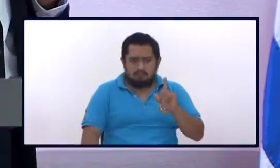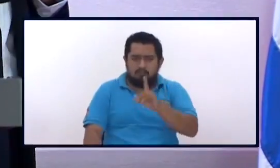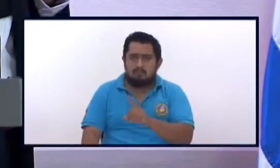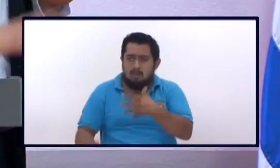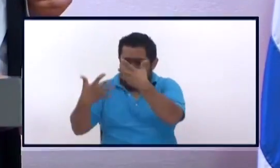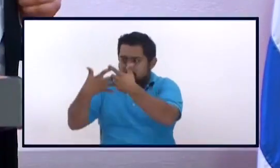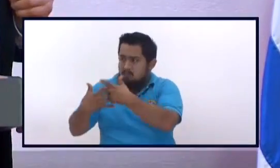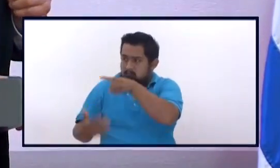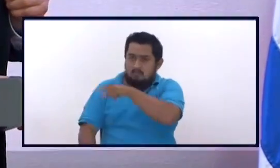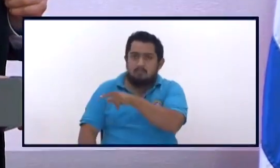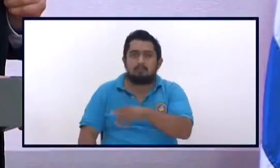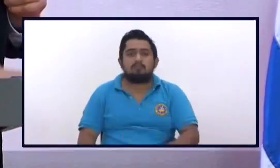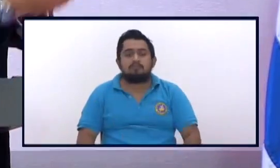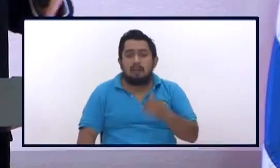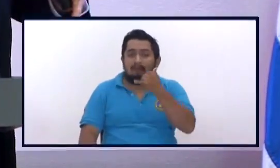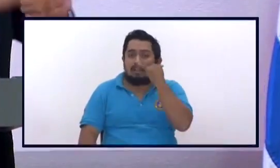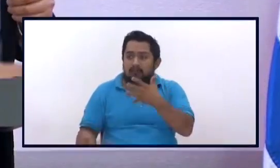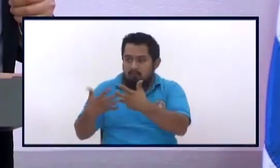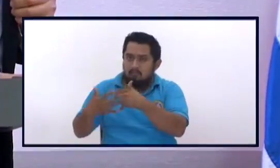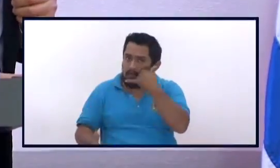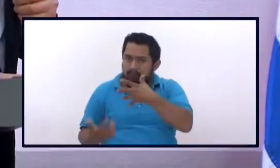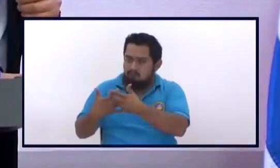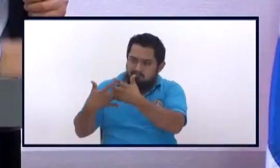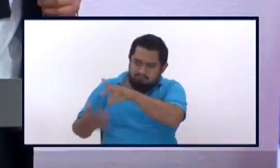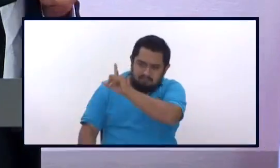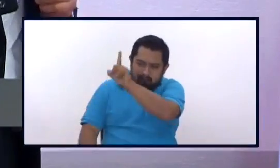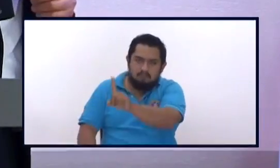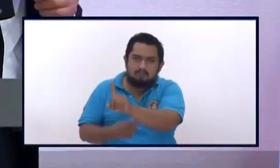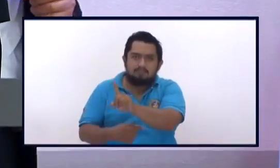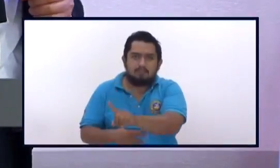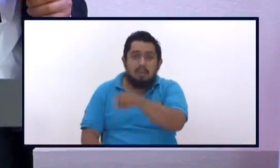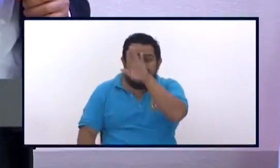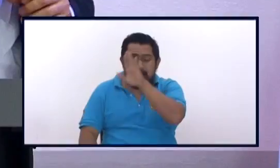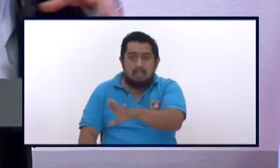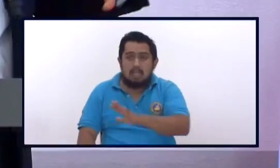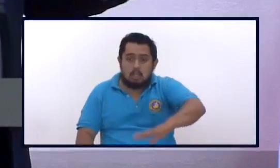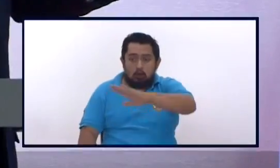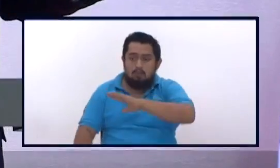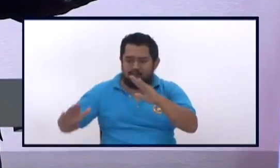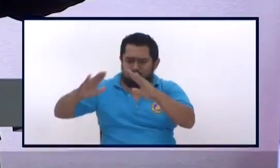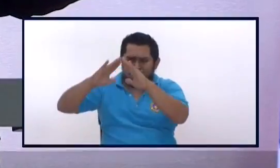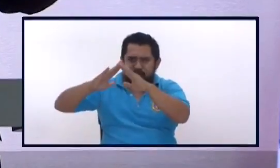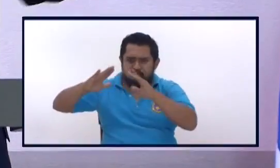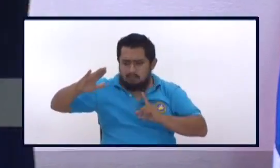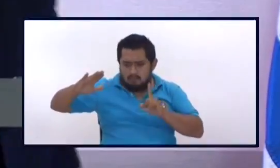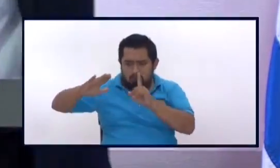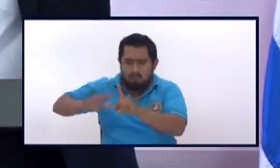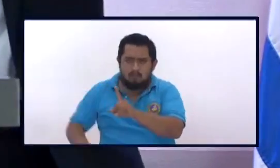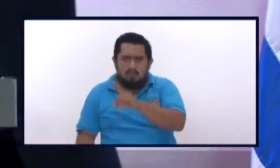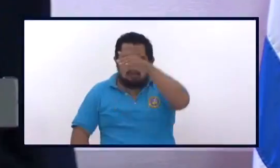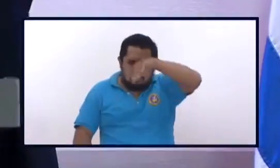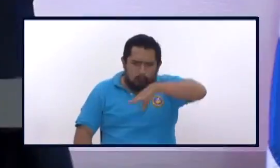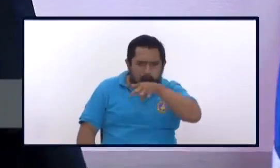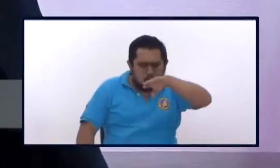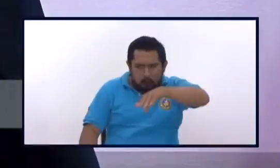todavía existe que se llama telemóvil de telefonía pero el rancho donde fui a cazar era como bien metido